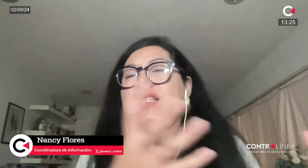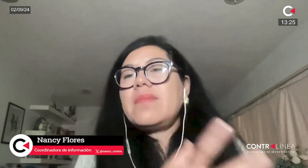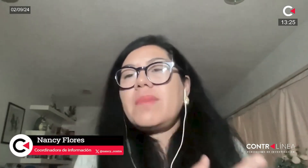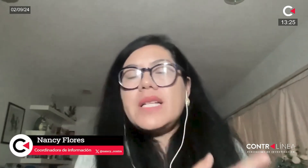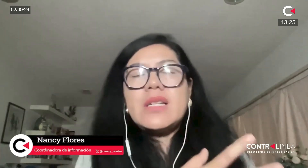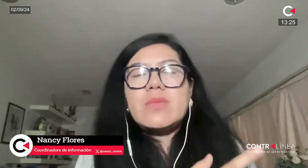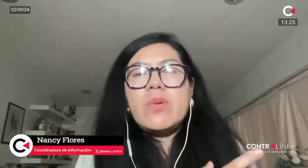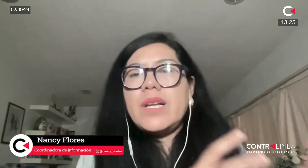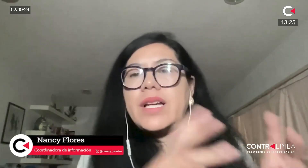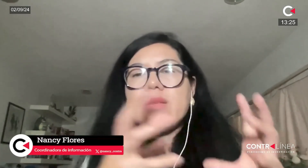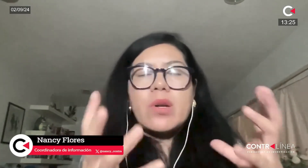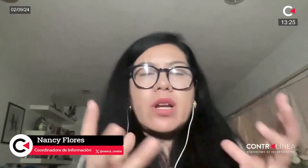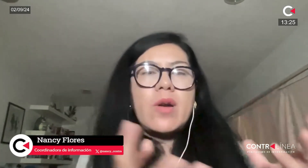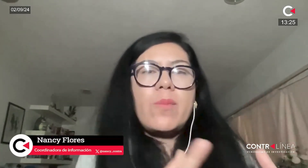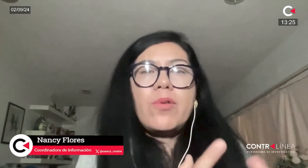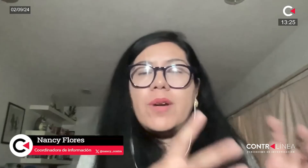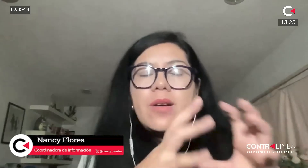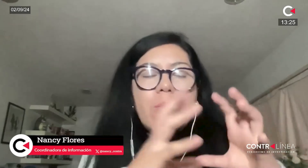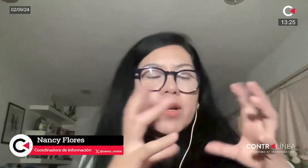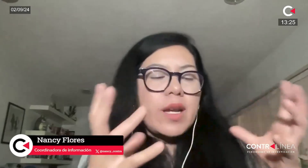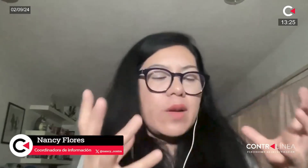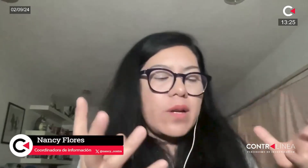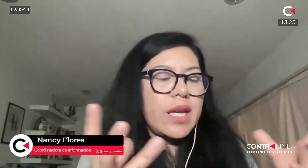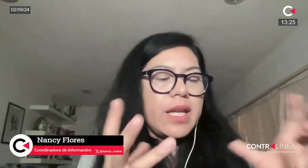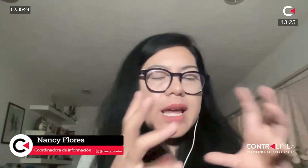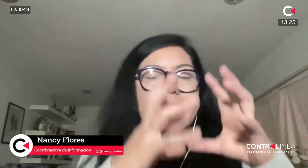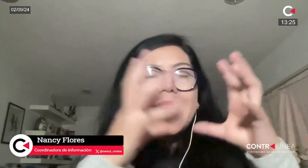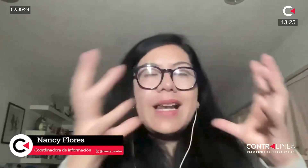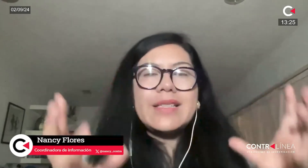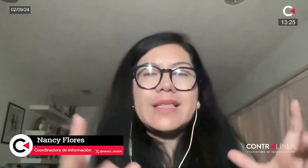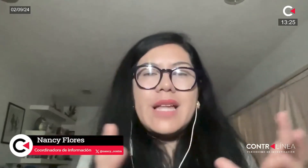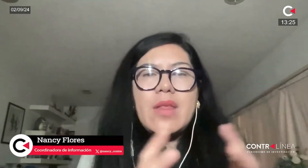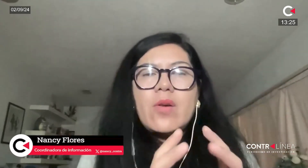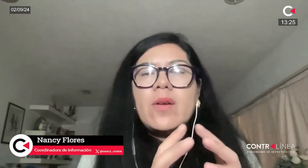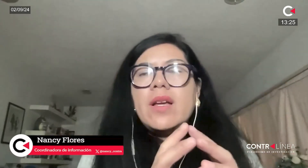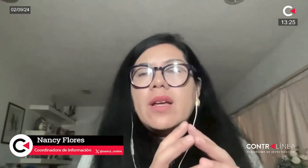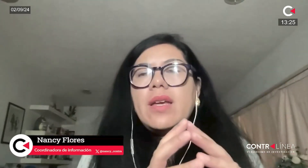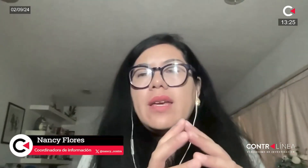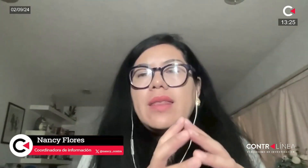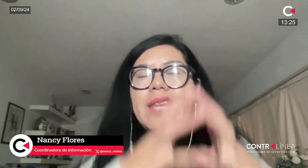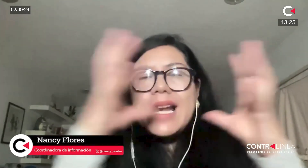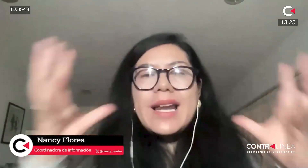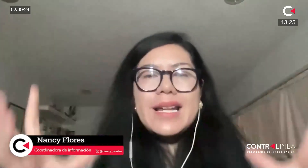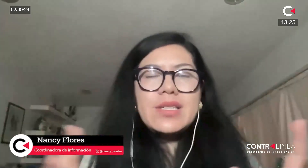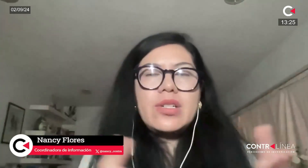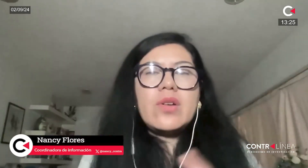porque las empresas públicas, porque lo público, porque lo que era del Estado,